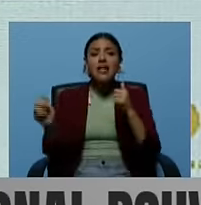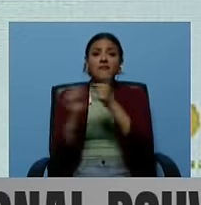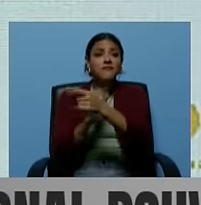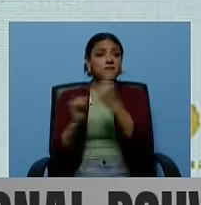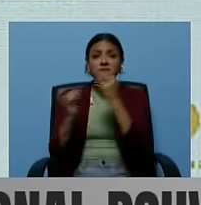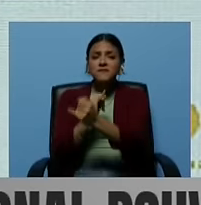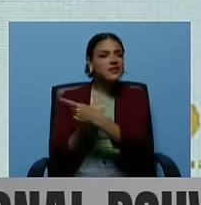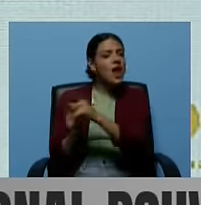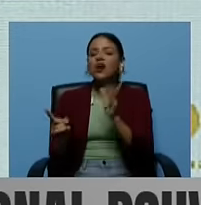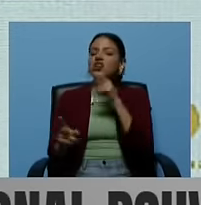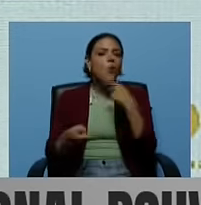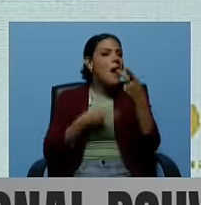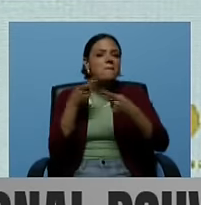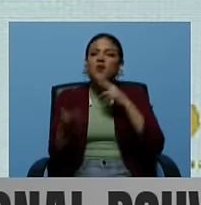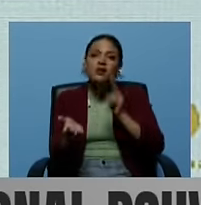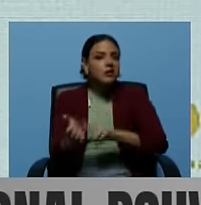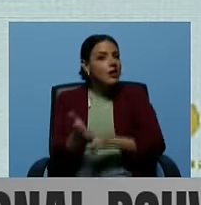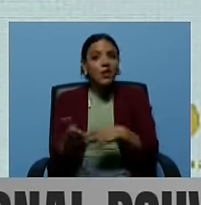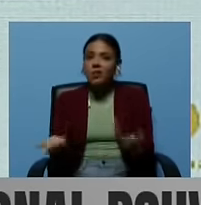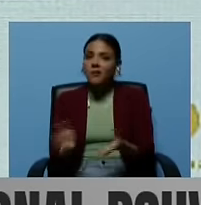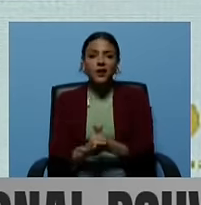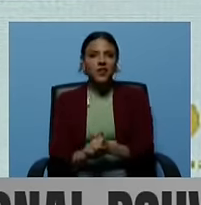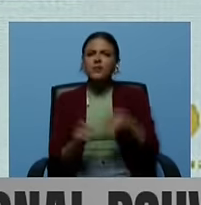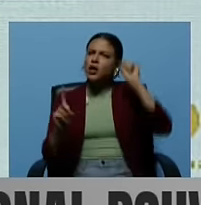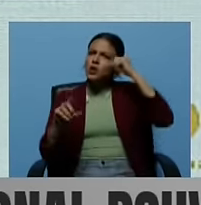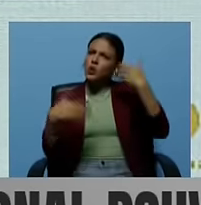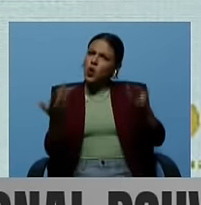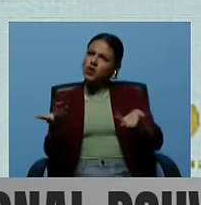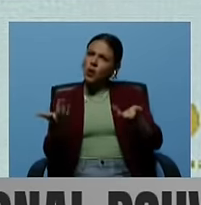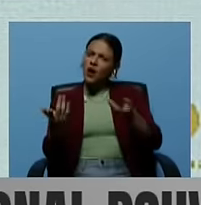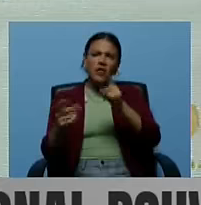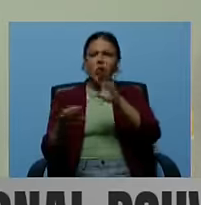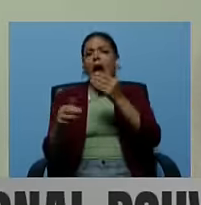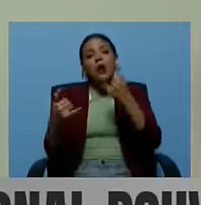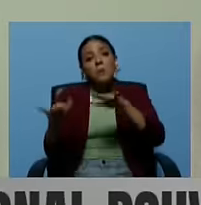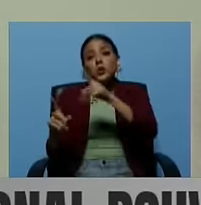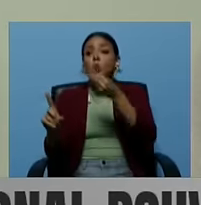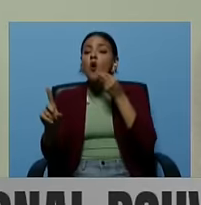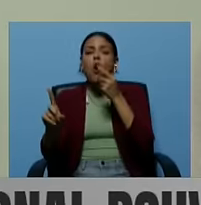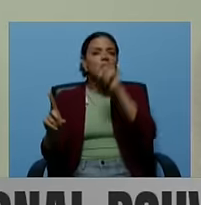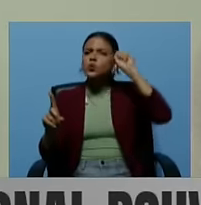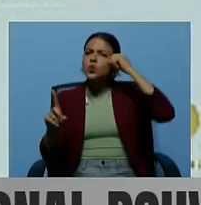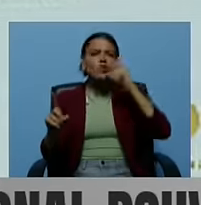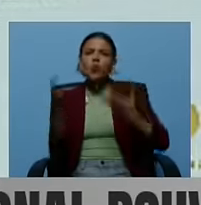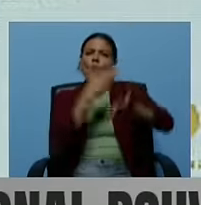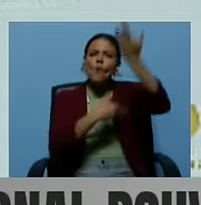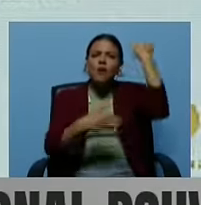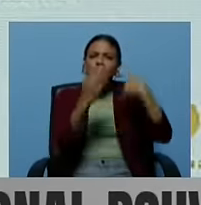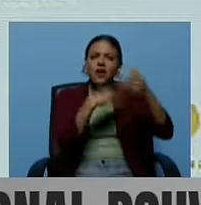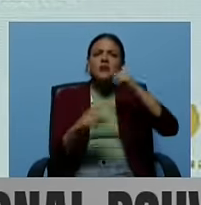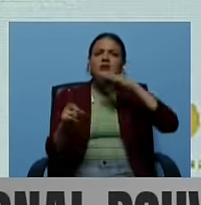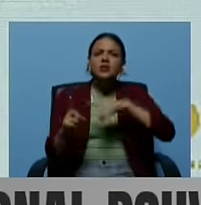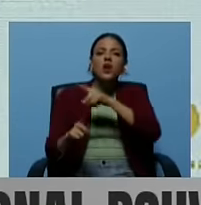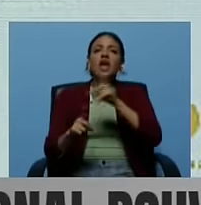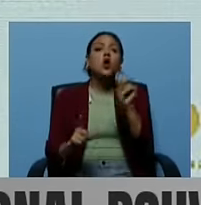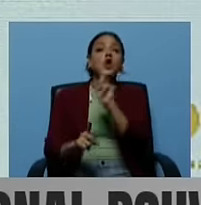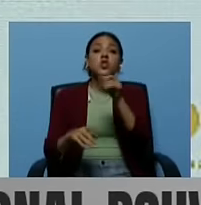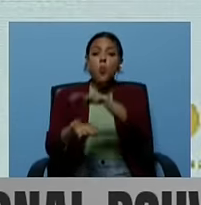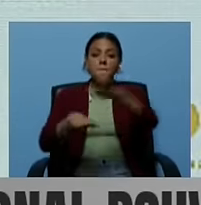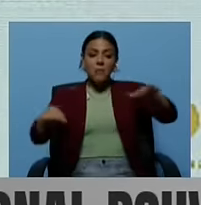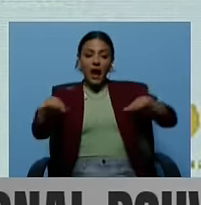Porque ellos no son políticos. ¿No te acuerdas aquello? A lo mejor tú no te acuerdas, tú eras muy joven para esa época. El ni un paso atrás.